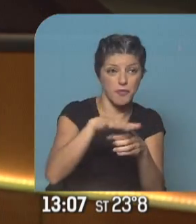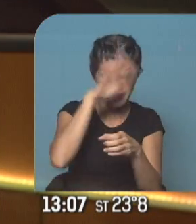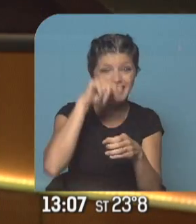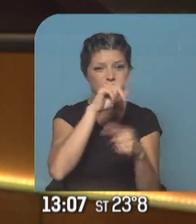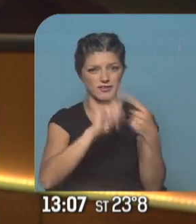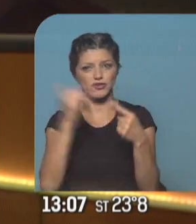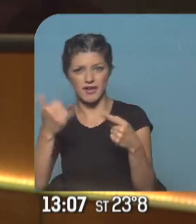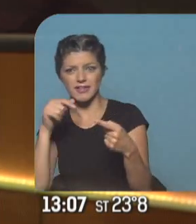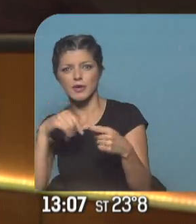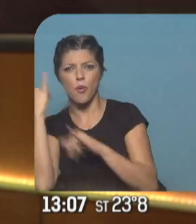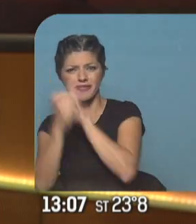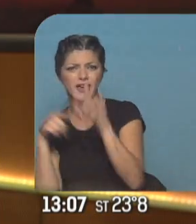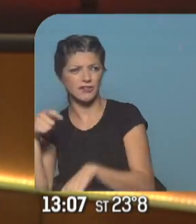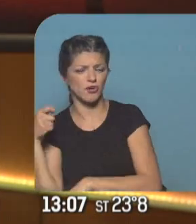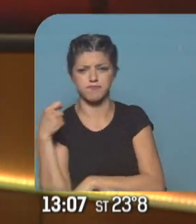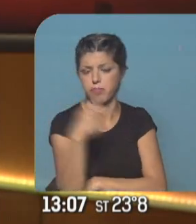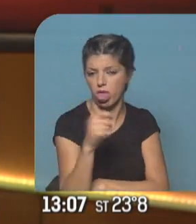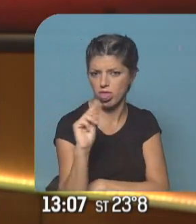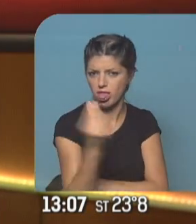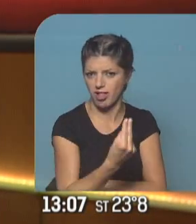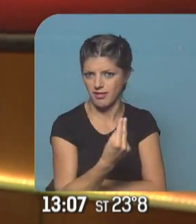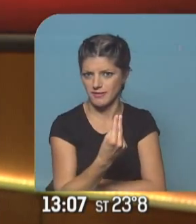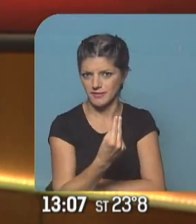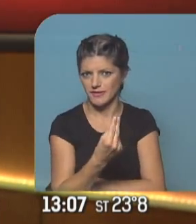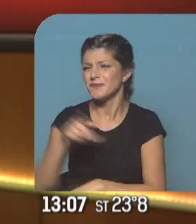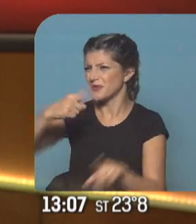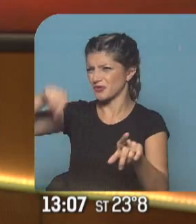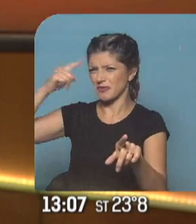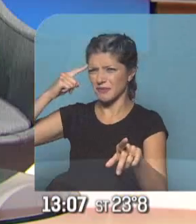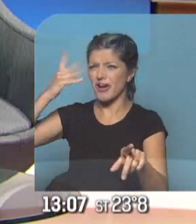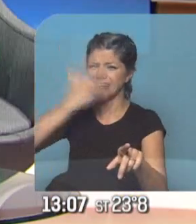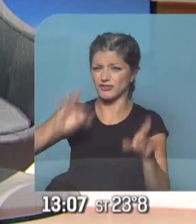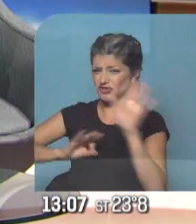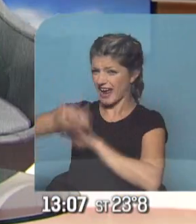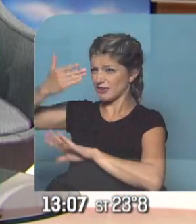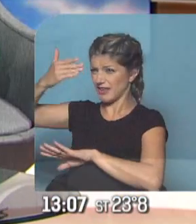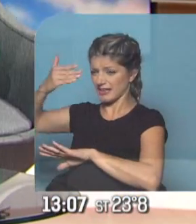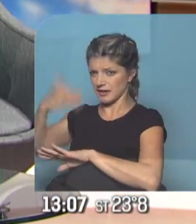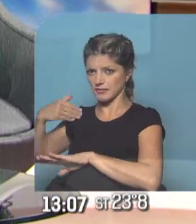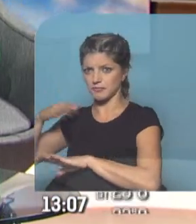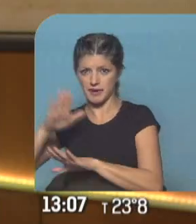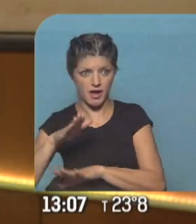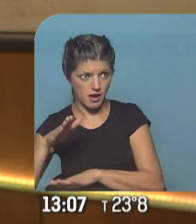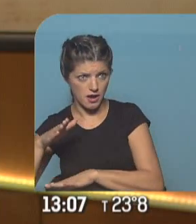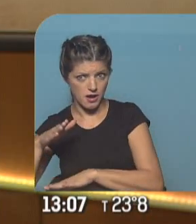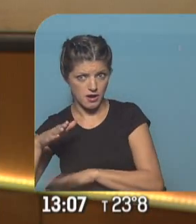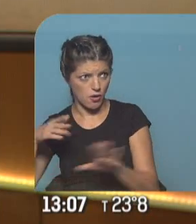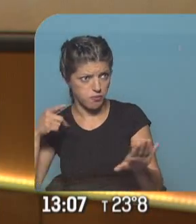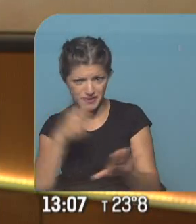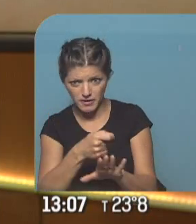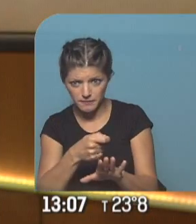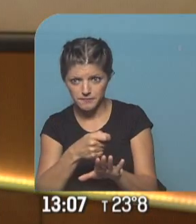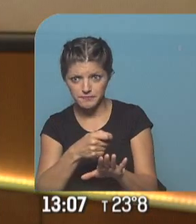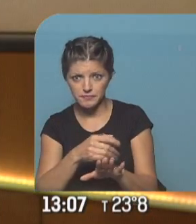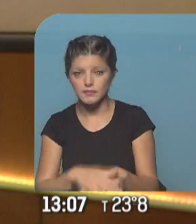cuentan matanzas. O sea que es como que lo que nosotros nos imaginamos que sucedió hace 500 años está sucediendo ahora. Los masacran para extraer. Sí. Sí, sí, sí. Uh-huh.